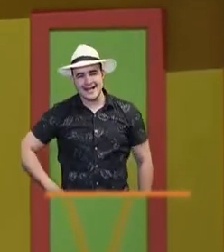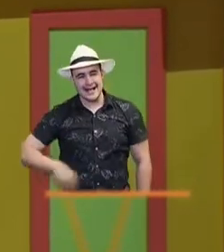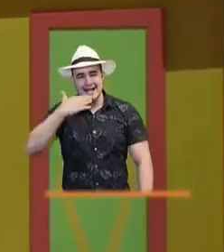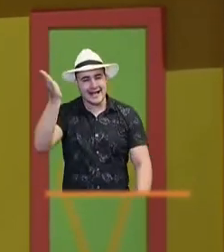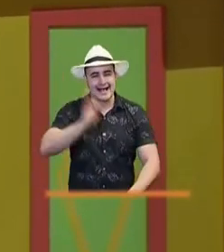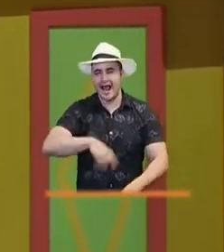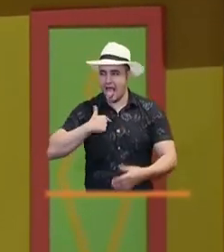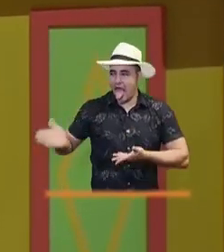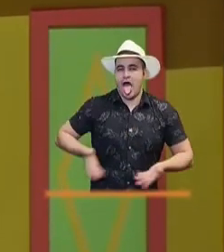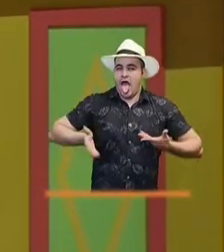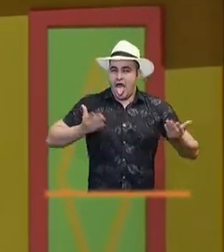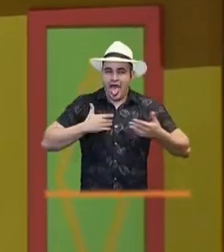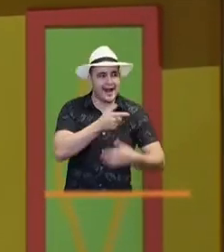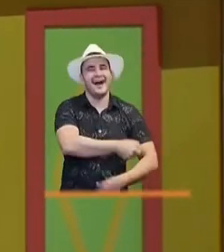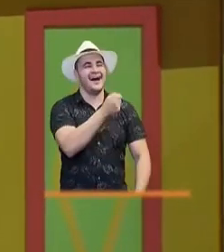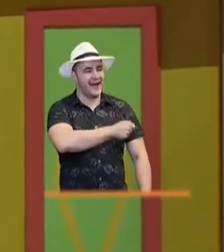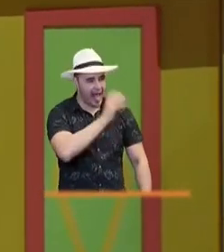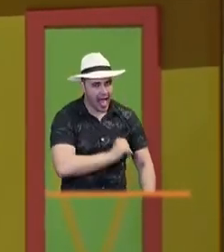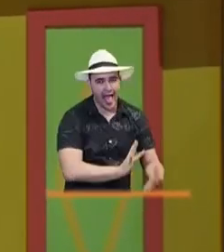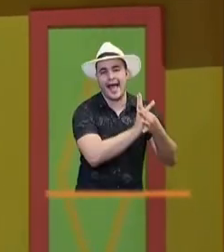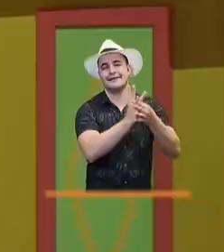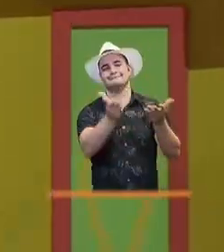sinvergüenza el que me la presentó.